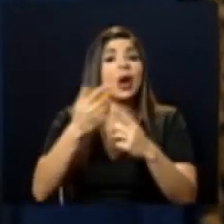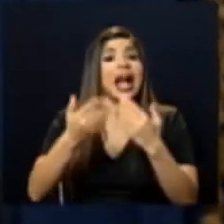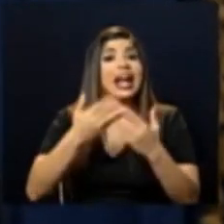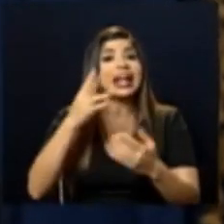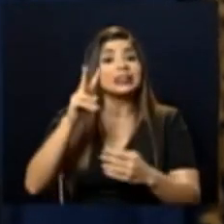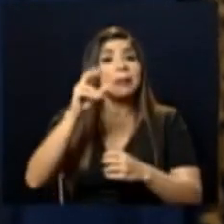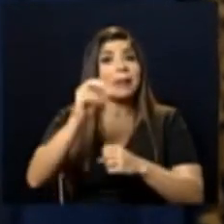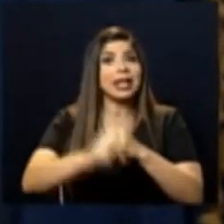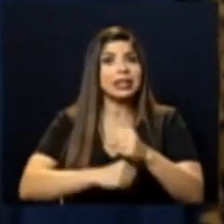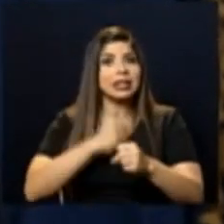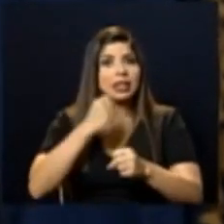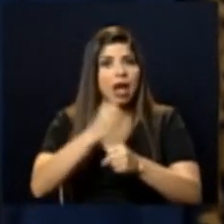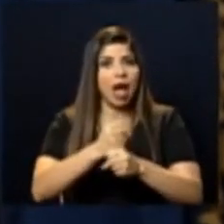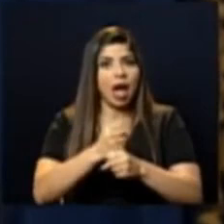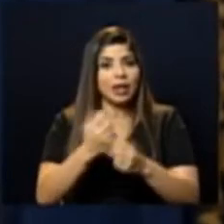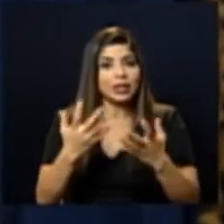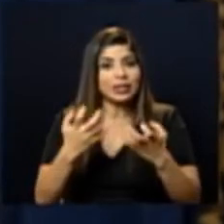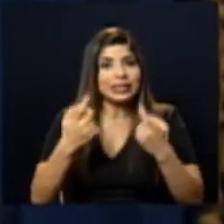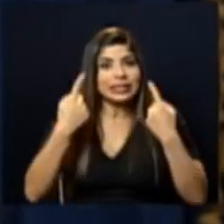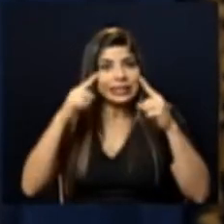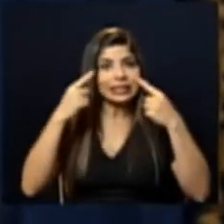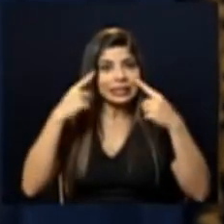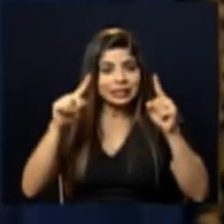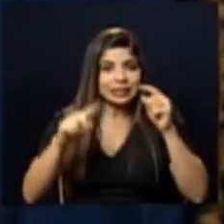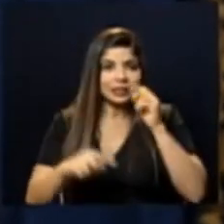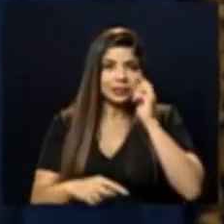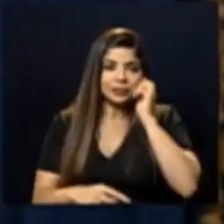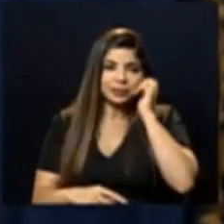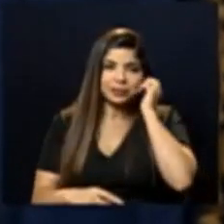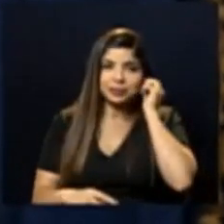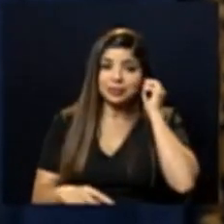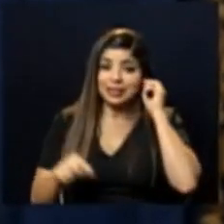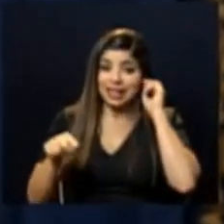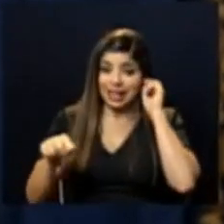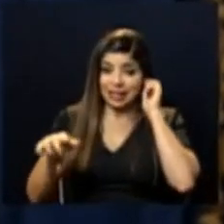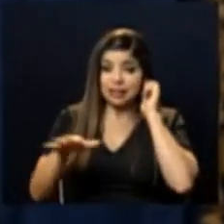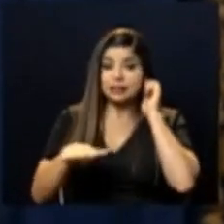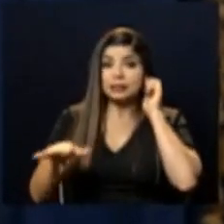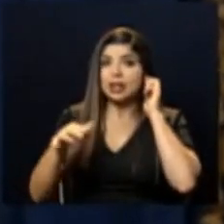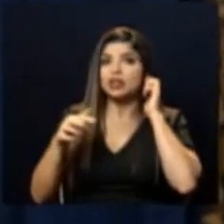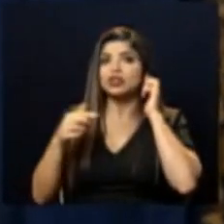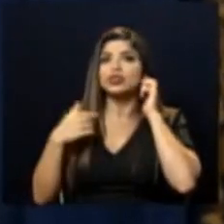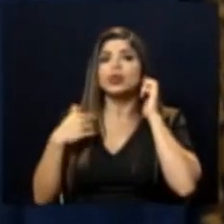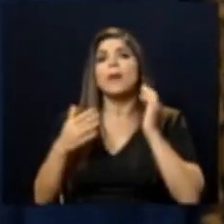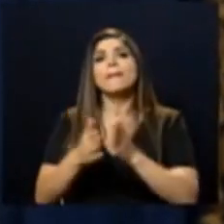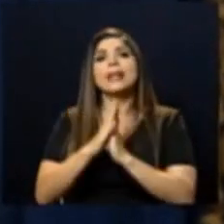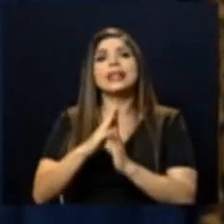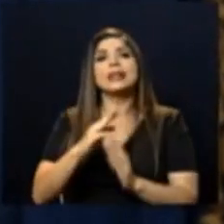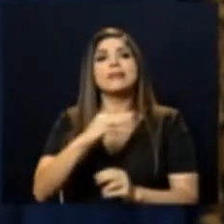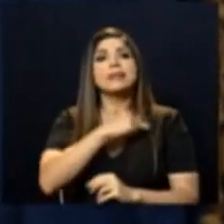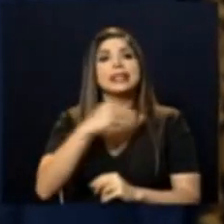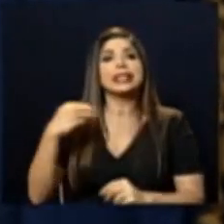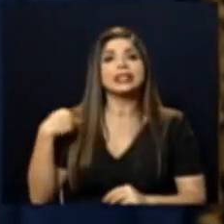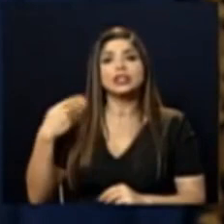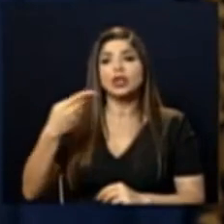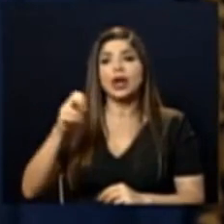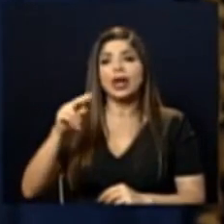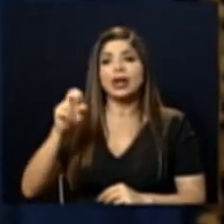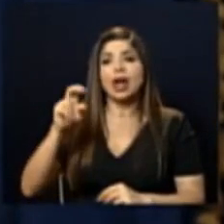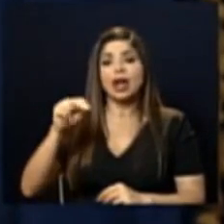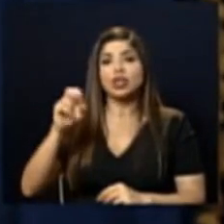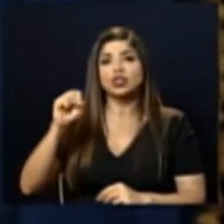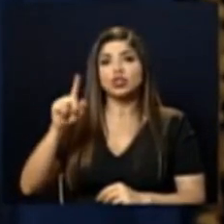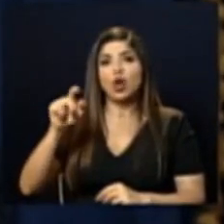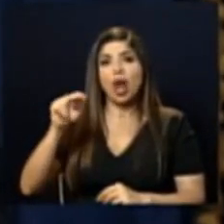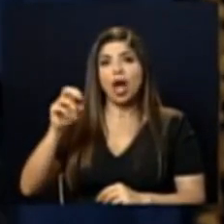décadas de querer materializarse, espacio que le he pedido al ministro Hernán Solano que lidere.